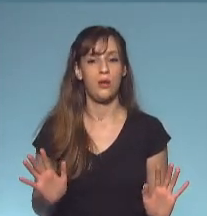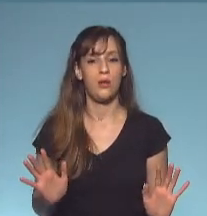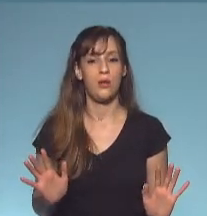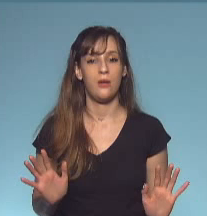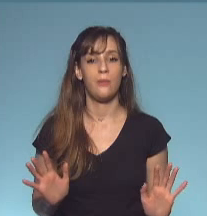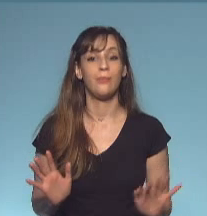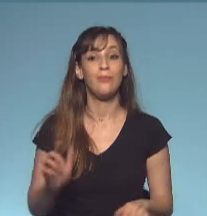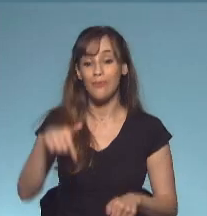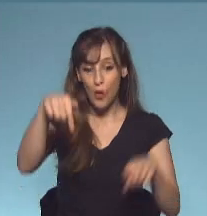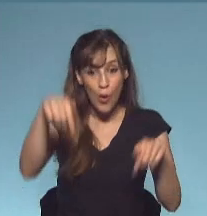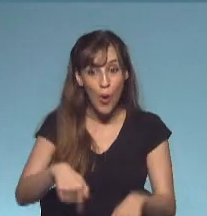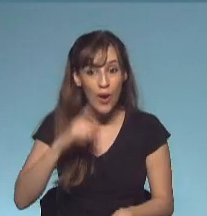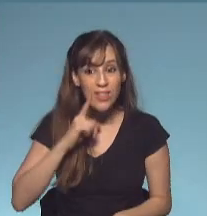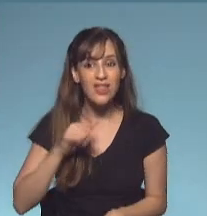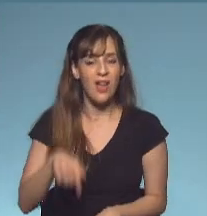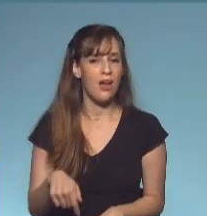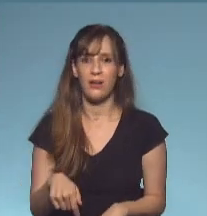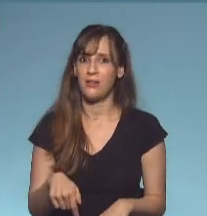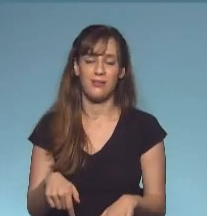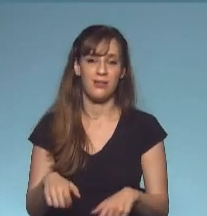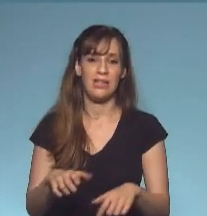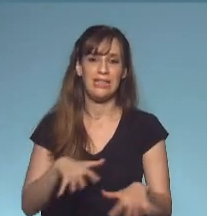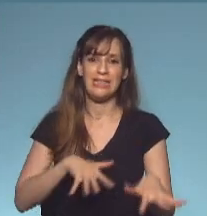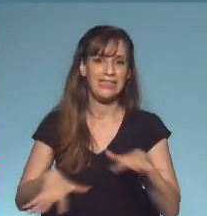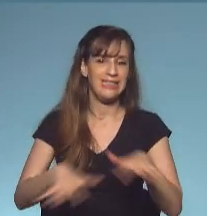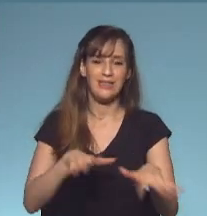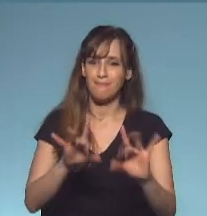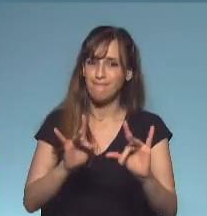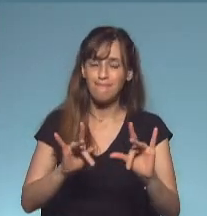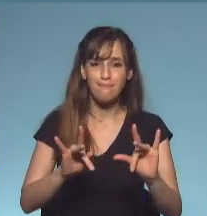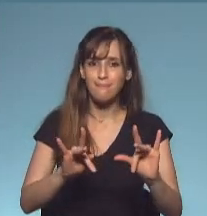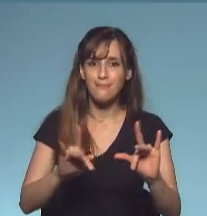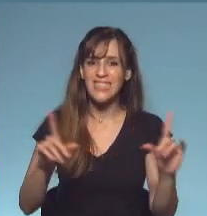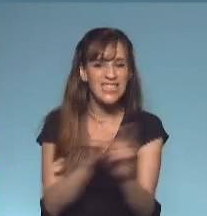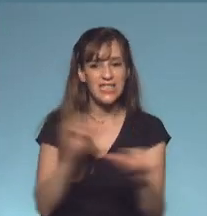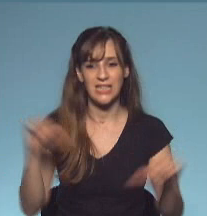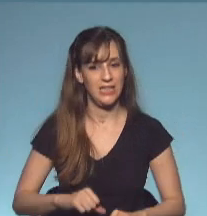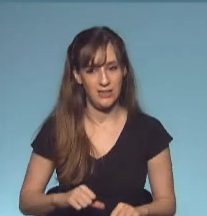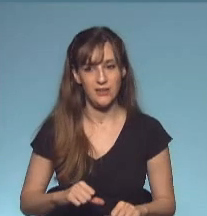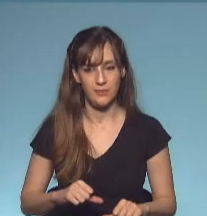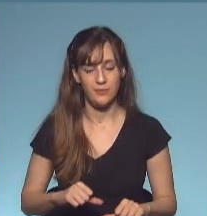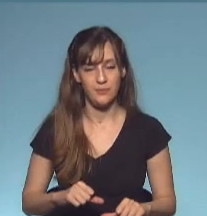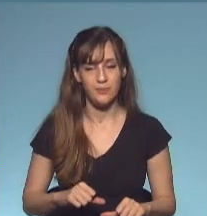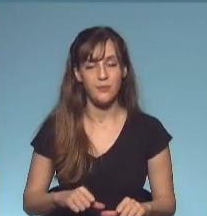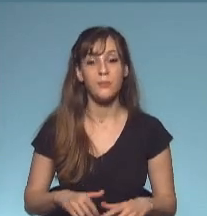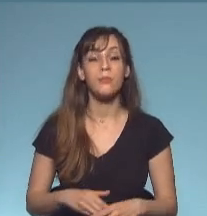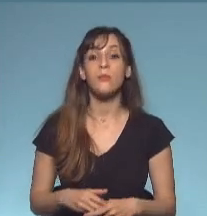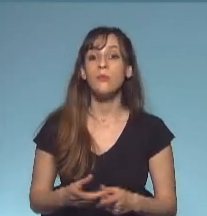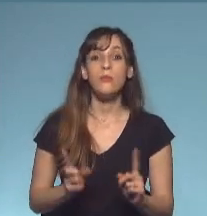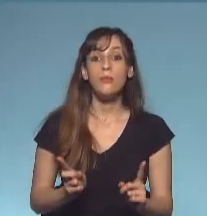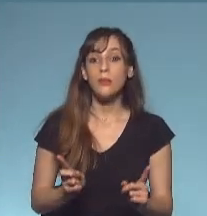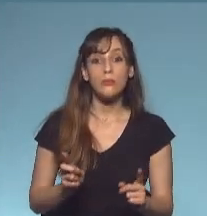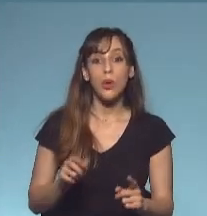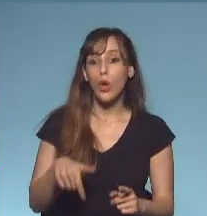grave crisis ocasionada por la pandemia. Y en una grave crisis como la que hay, lo que juegan son